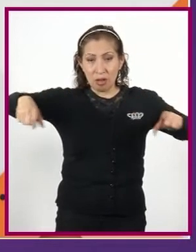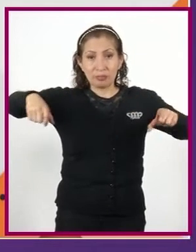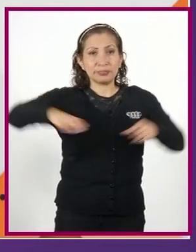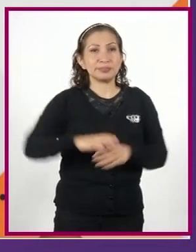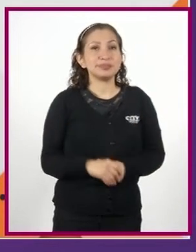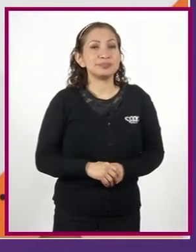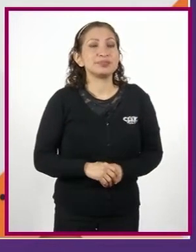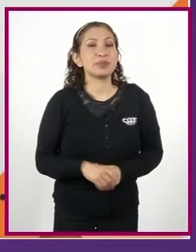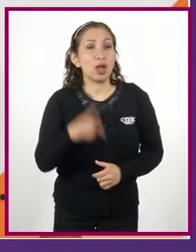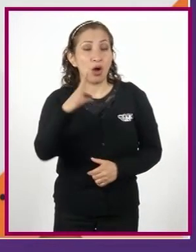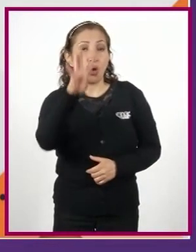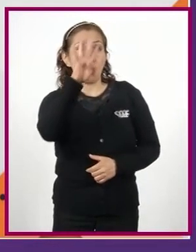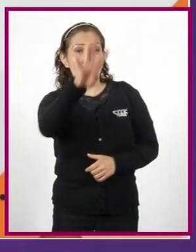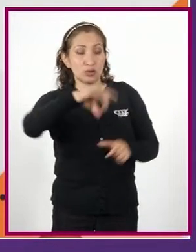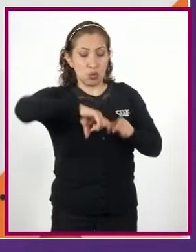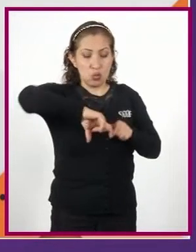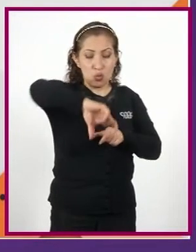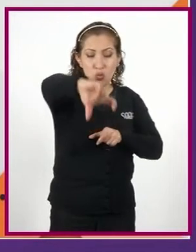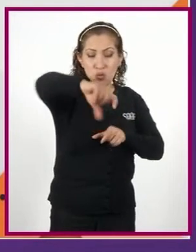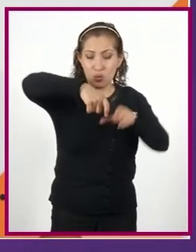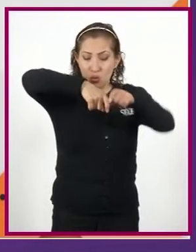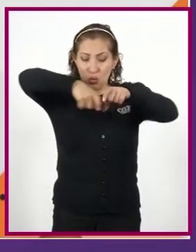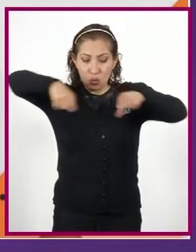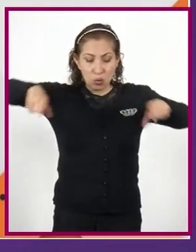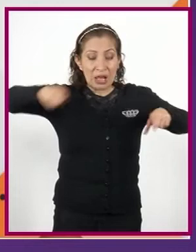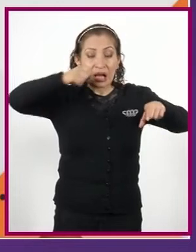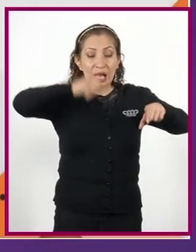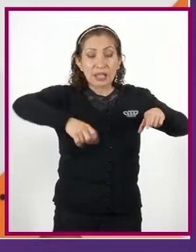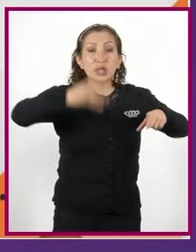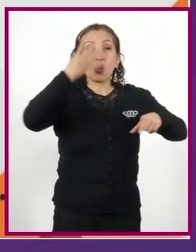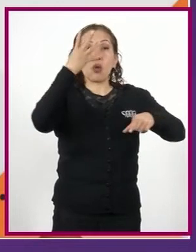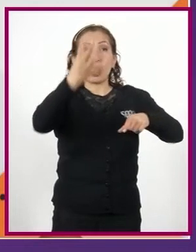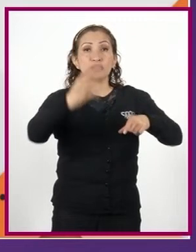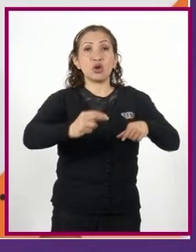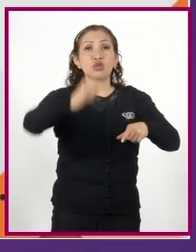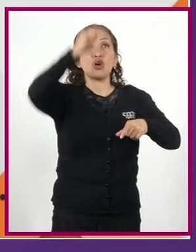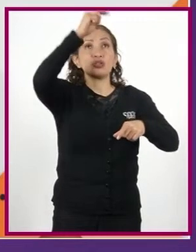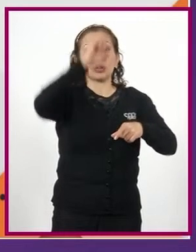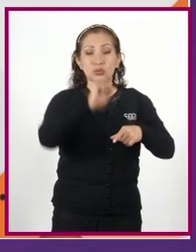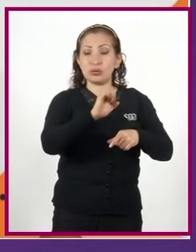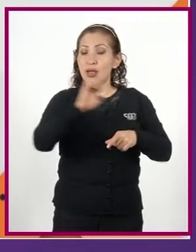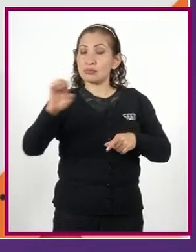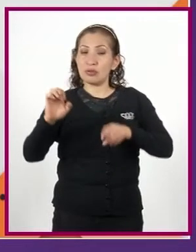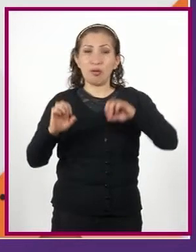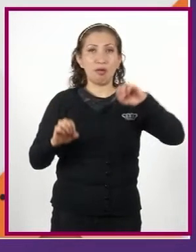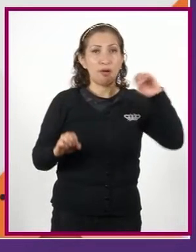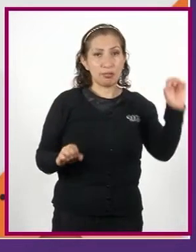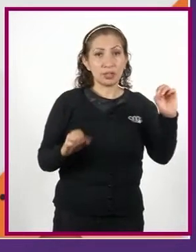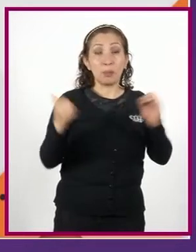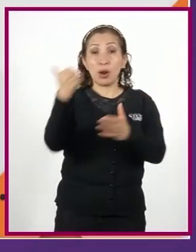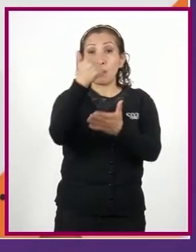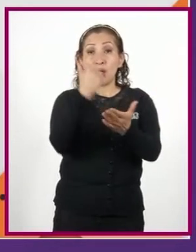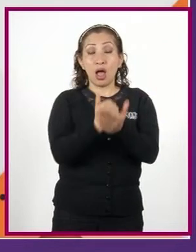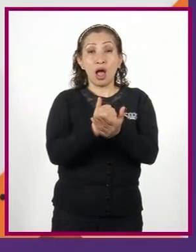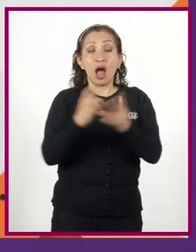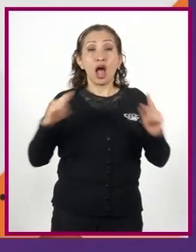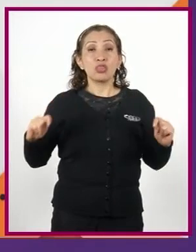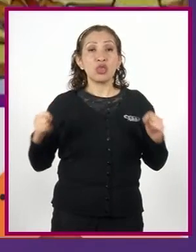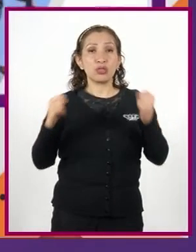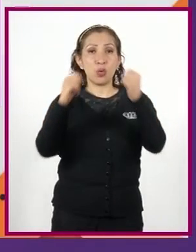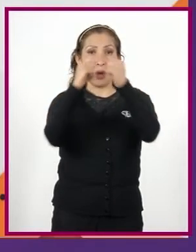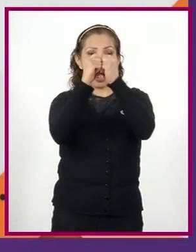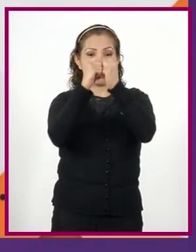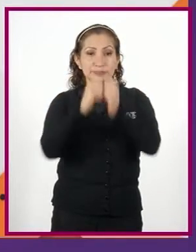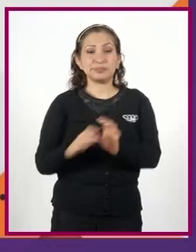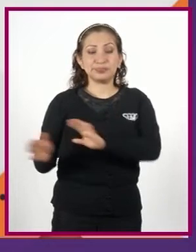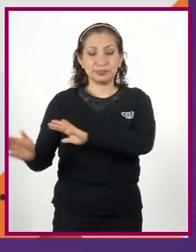cruz, con 4 calzadas que representaban los 4 rumbos del universo, como la ciudad de Teotihuacán.